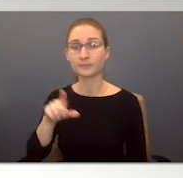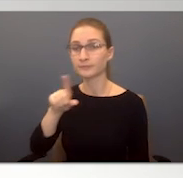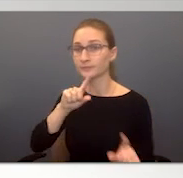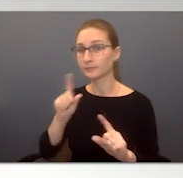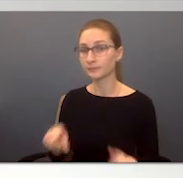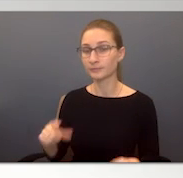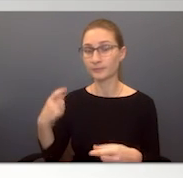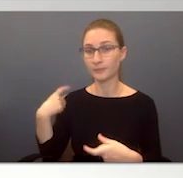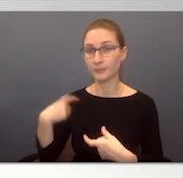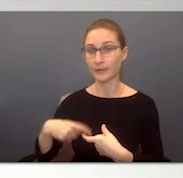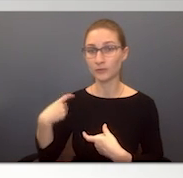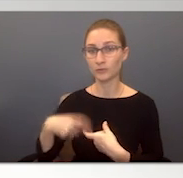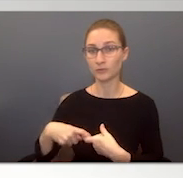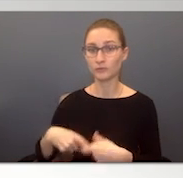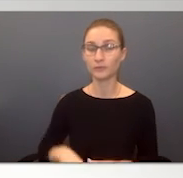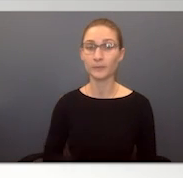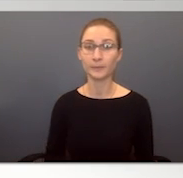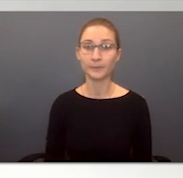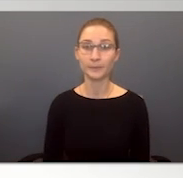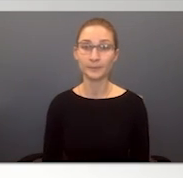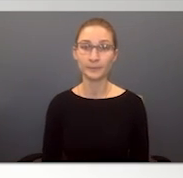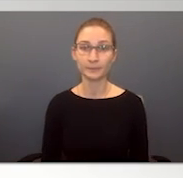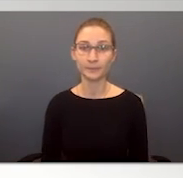No, eso no está en el, fíjate.